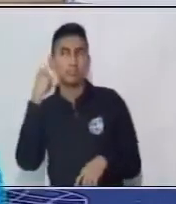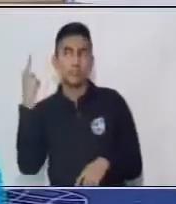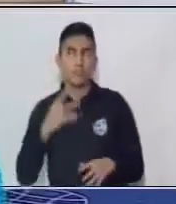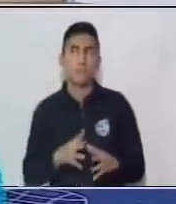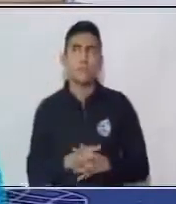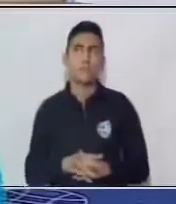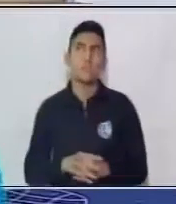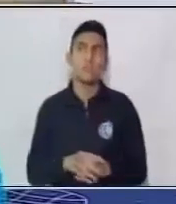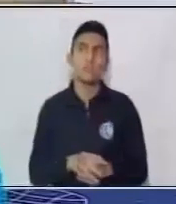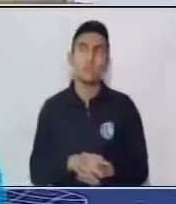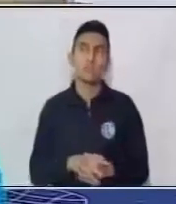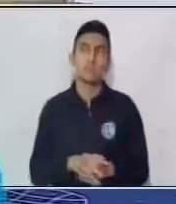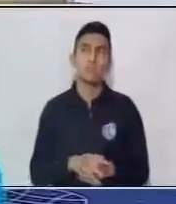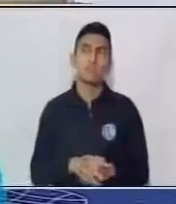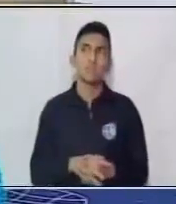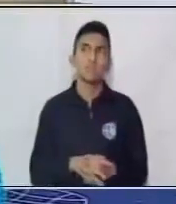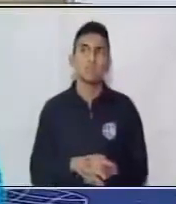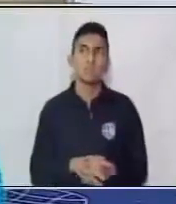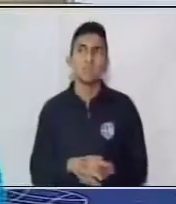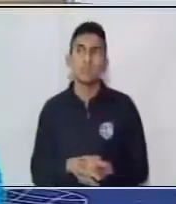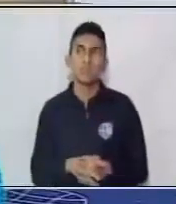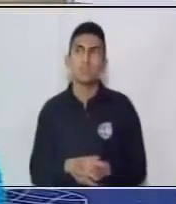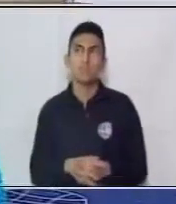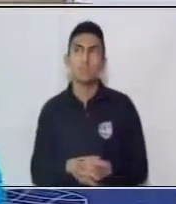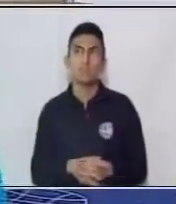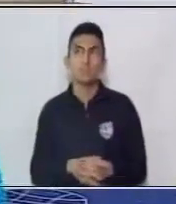2 por 3.